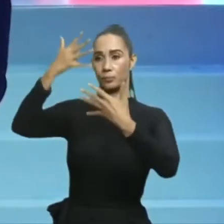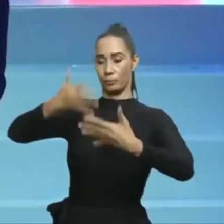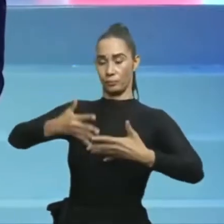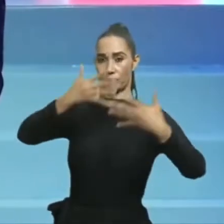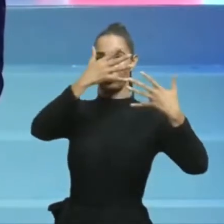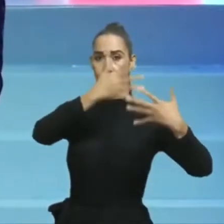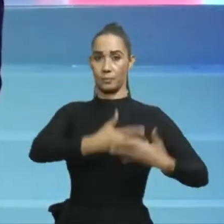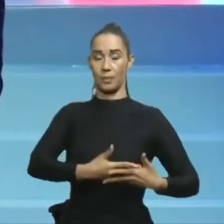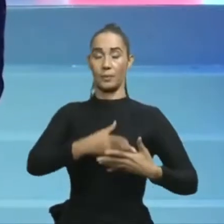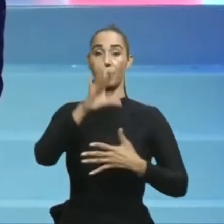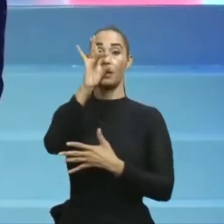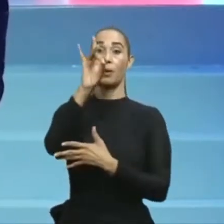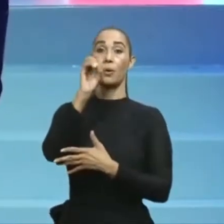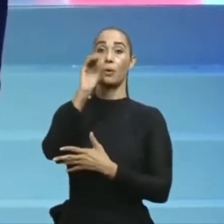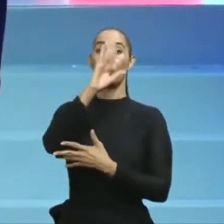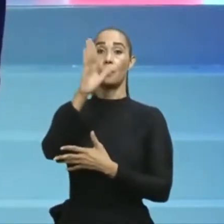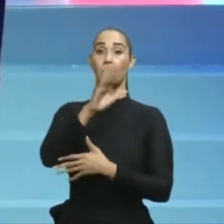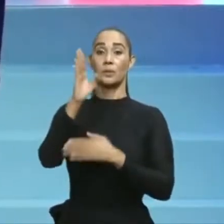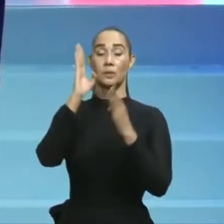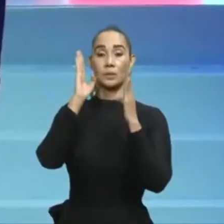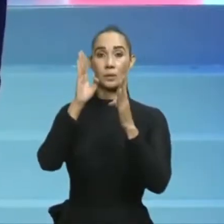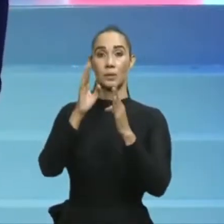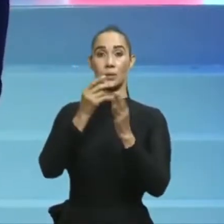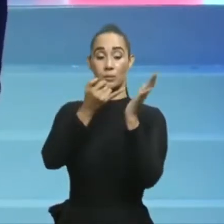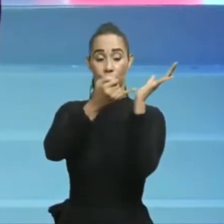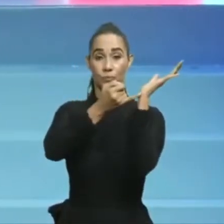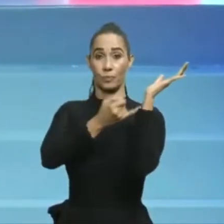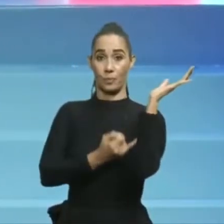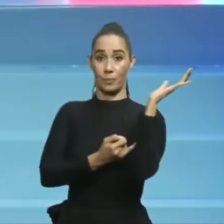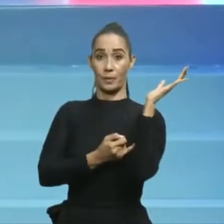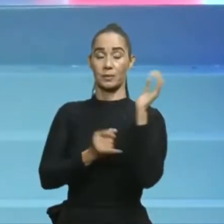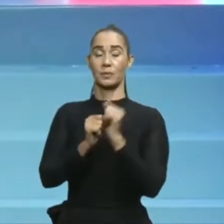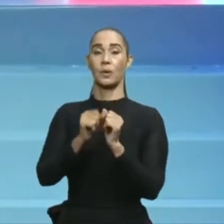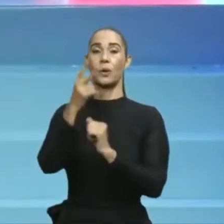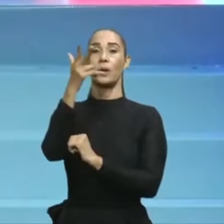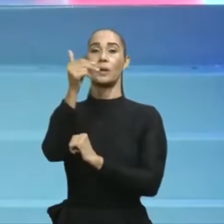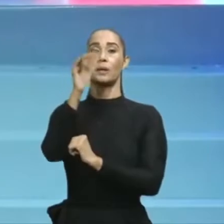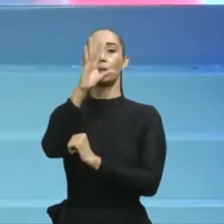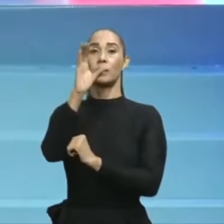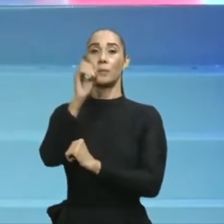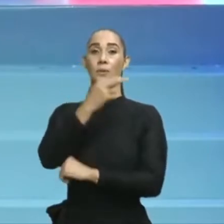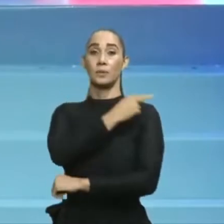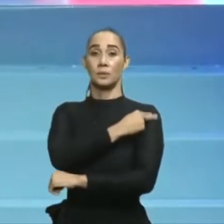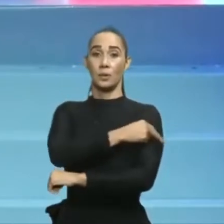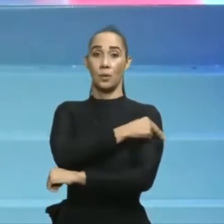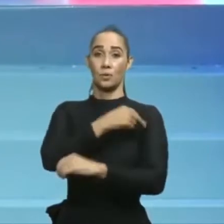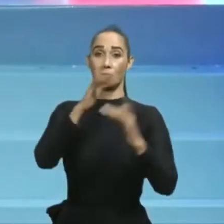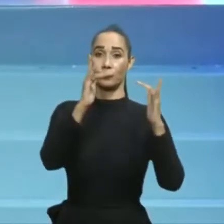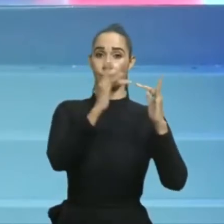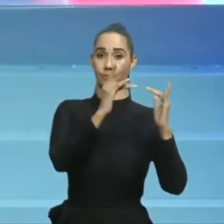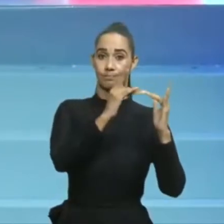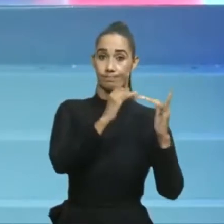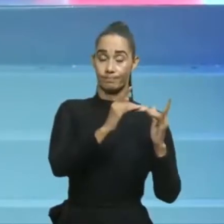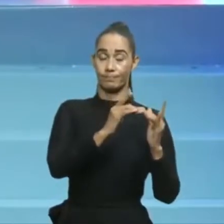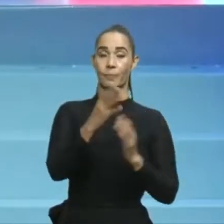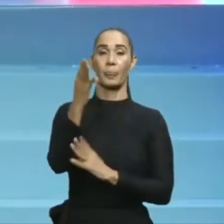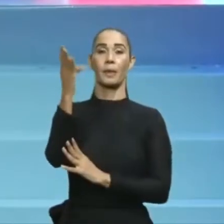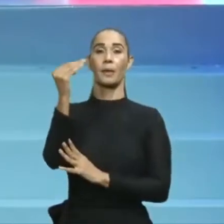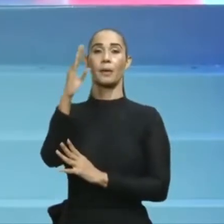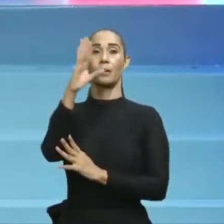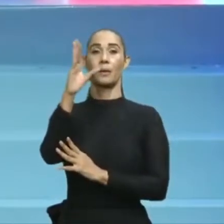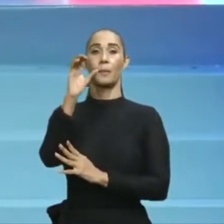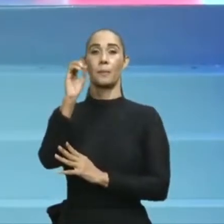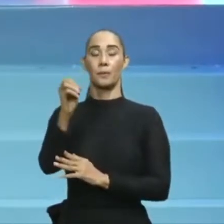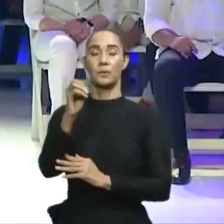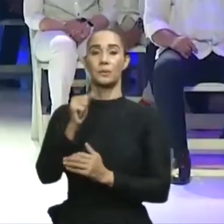8 por ciento en procedimientos quirúrgicos 13 por ciento en hospitalización y 14 por ciento en